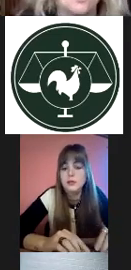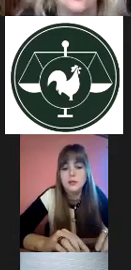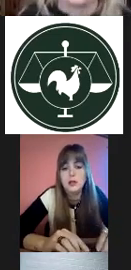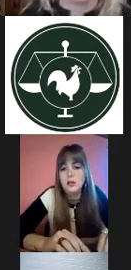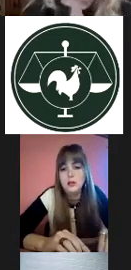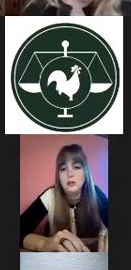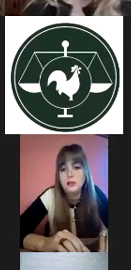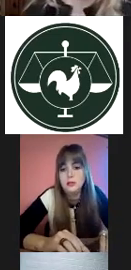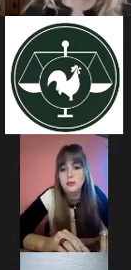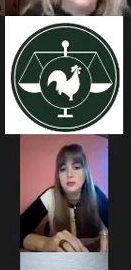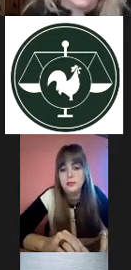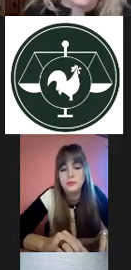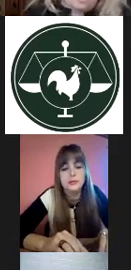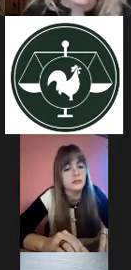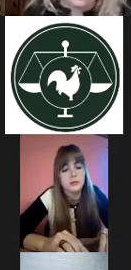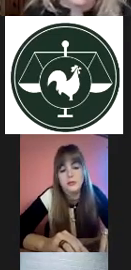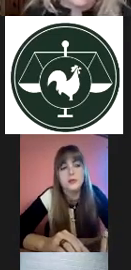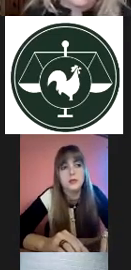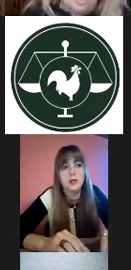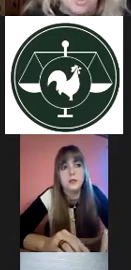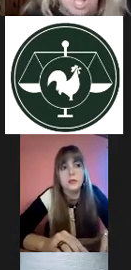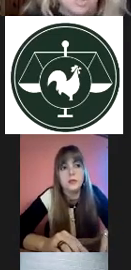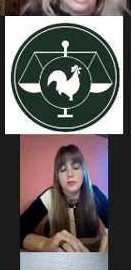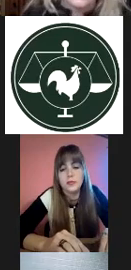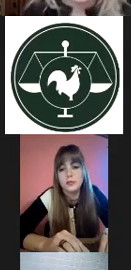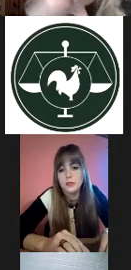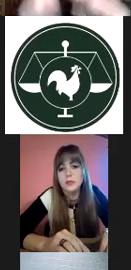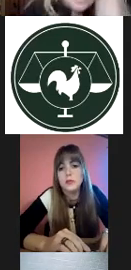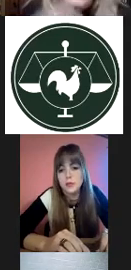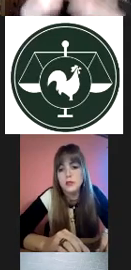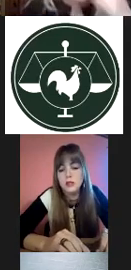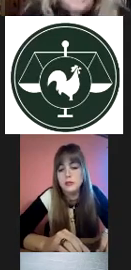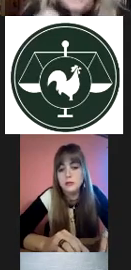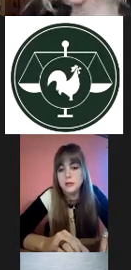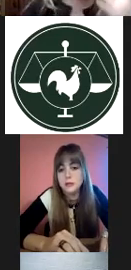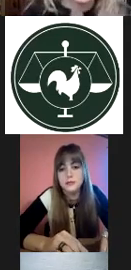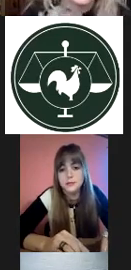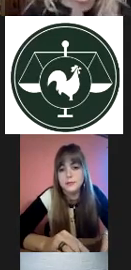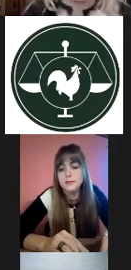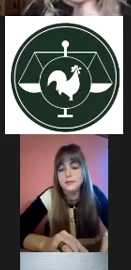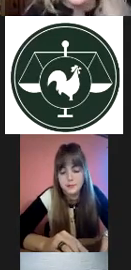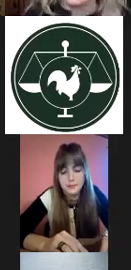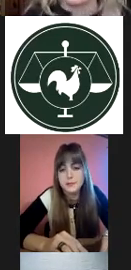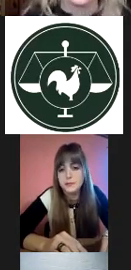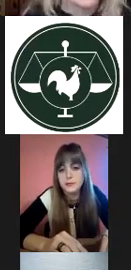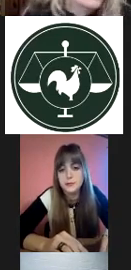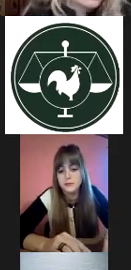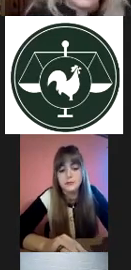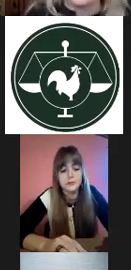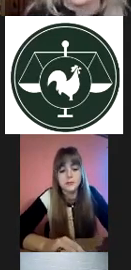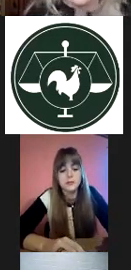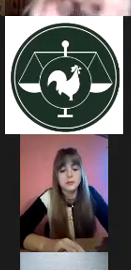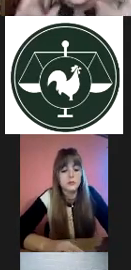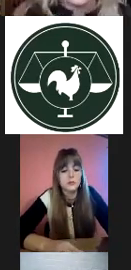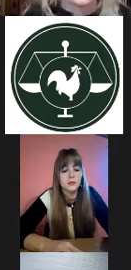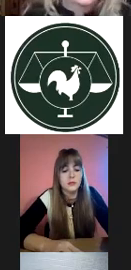trabajo prácticamente hormiga que hacemos nosotros los abogados, charlando con la gente, teniendo pequeñas comunicaciones